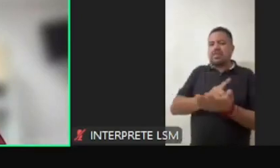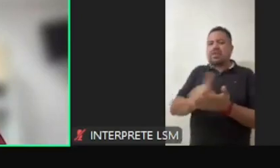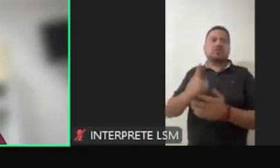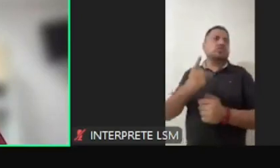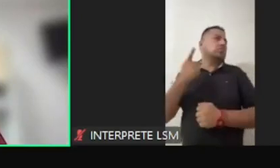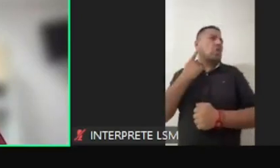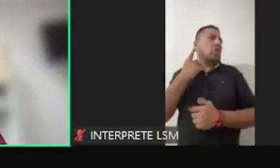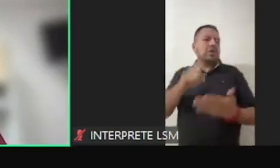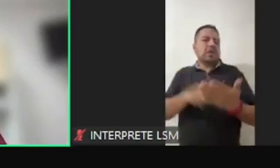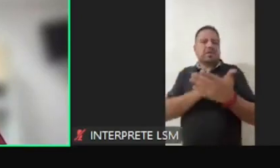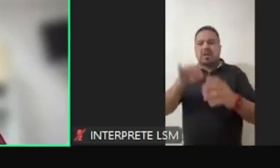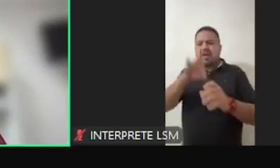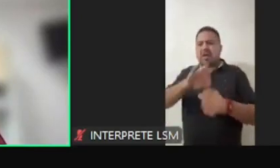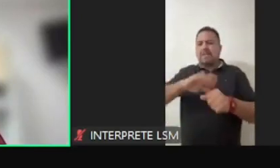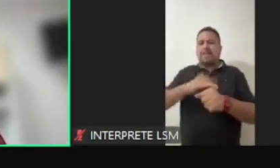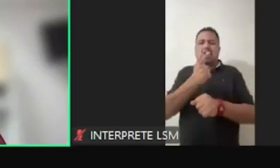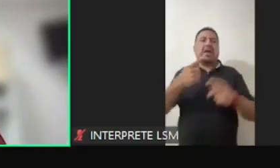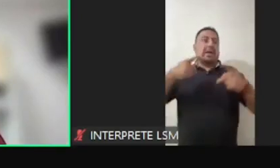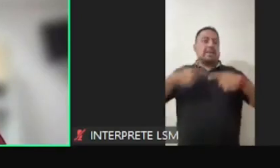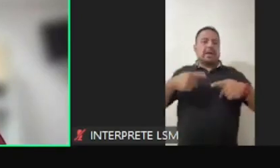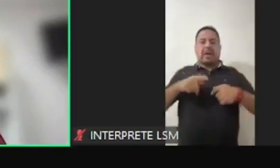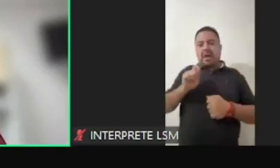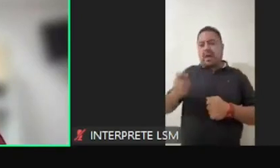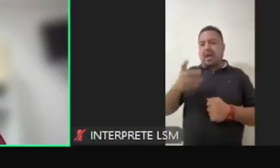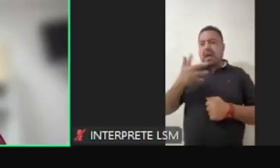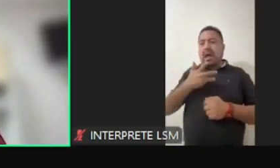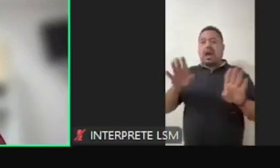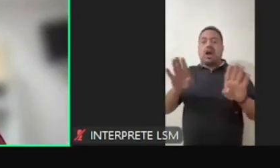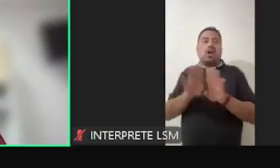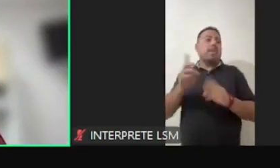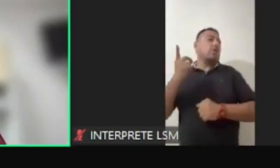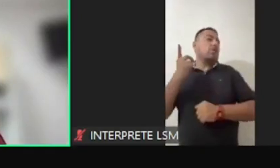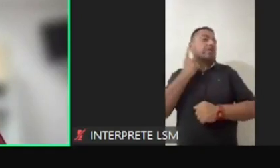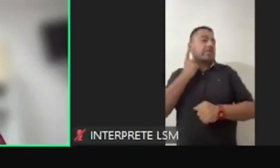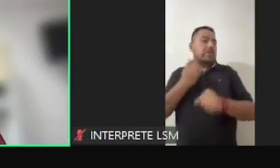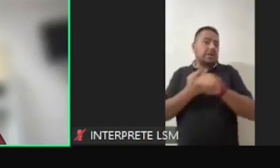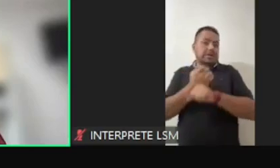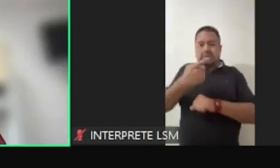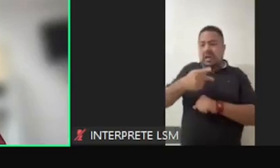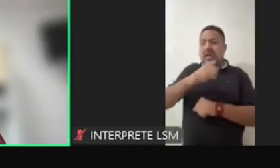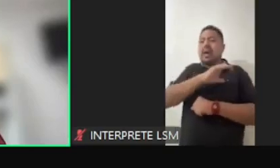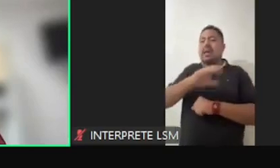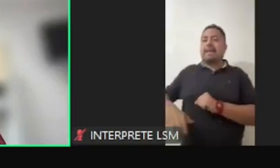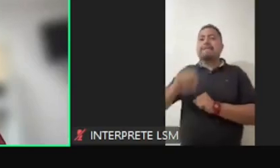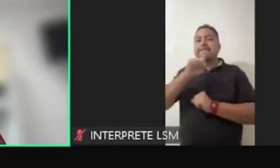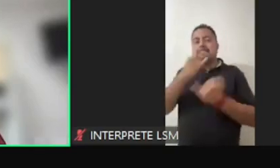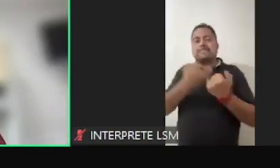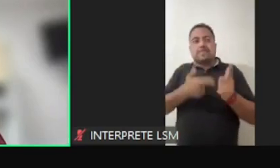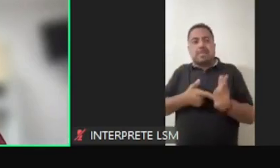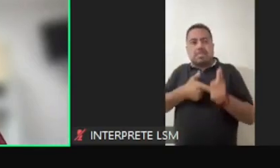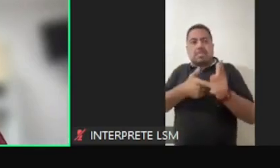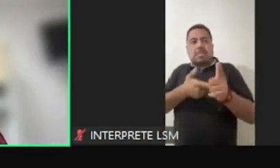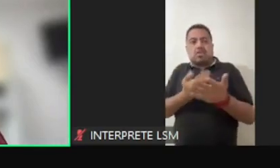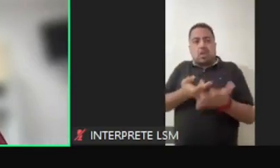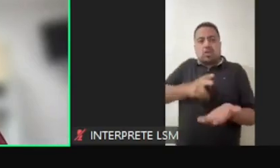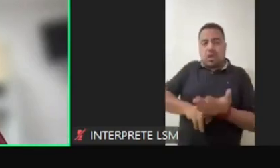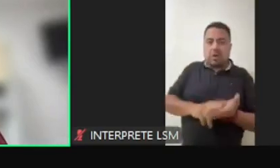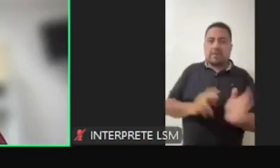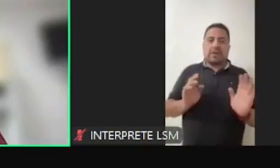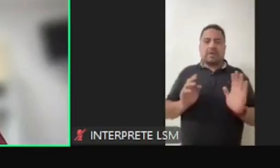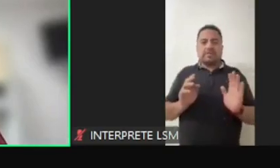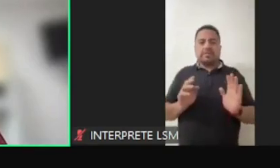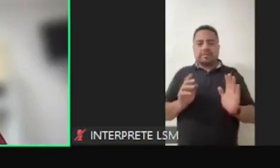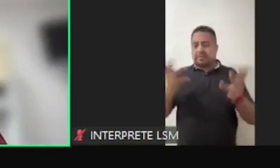político-electorales porque la denunciante contaba con la calidad de diputada local y candidata en la vía de reelección por el mismo fueron